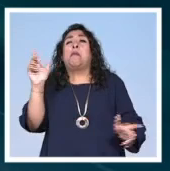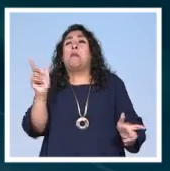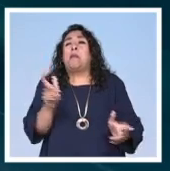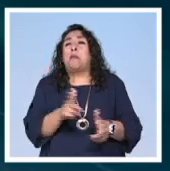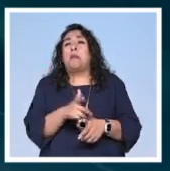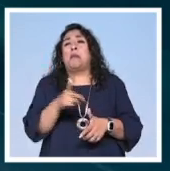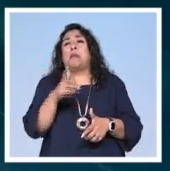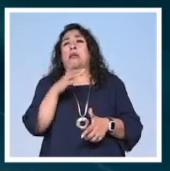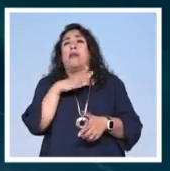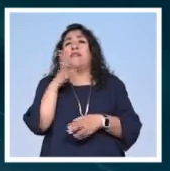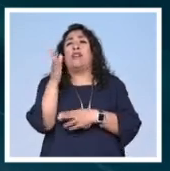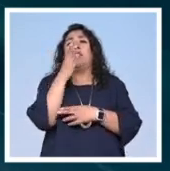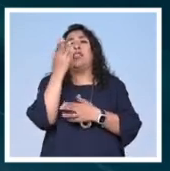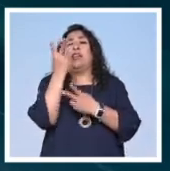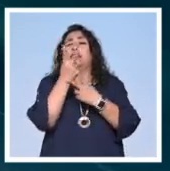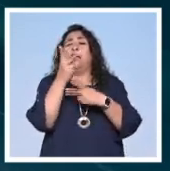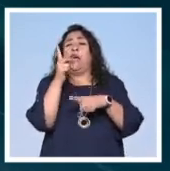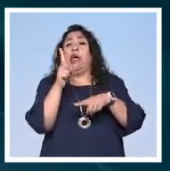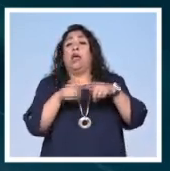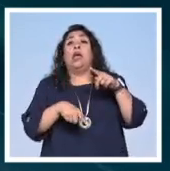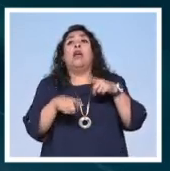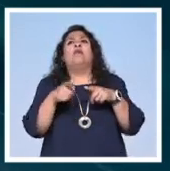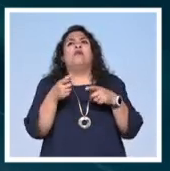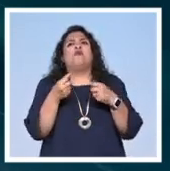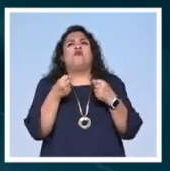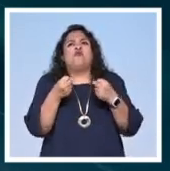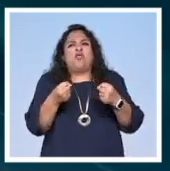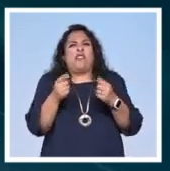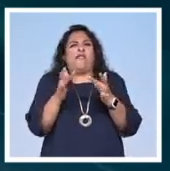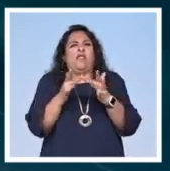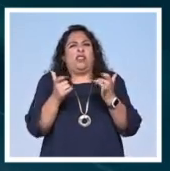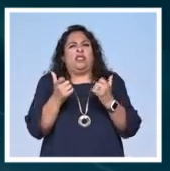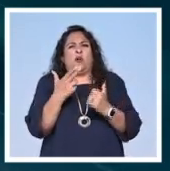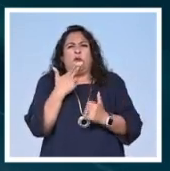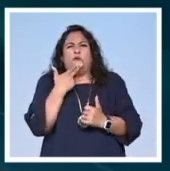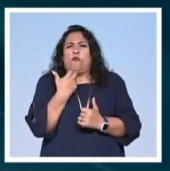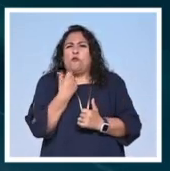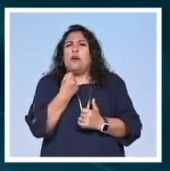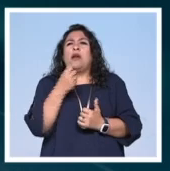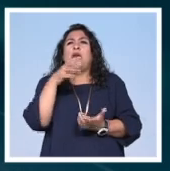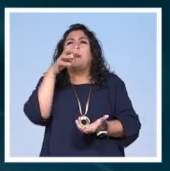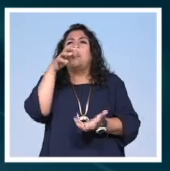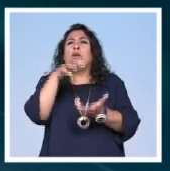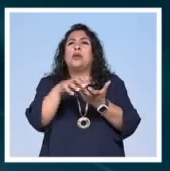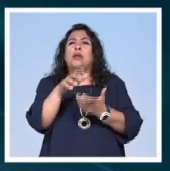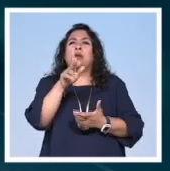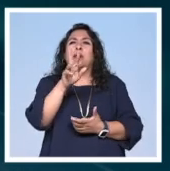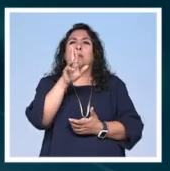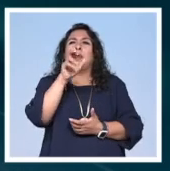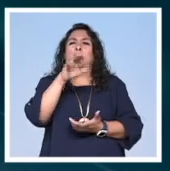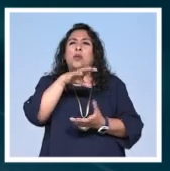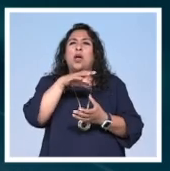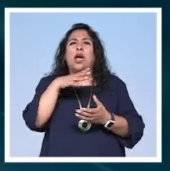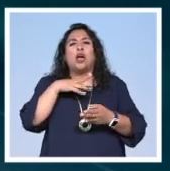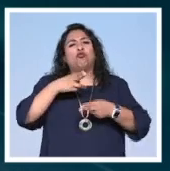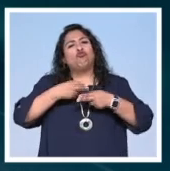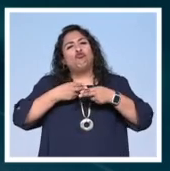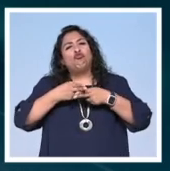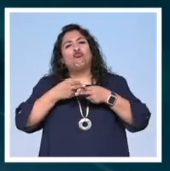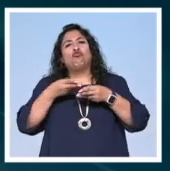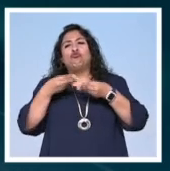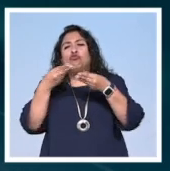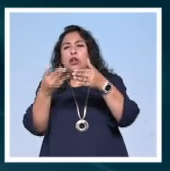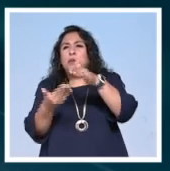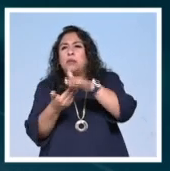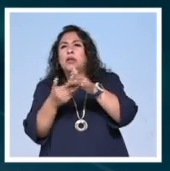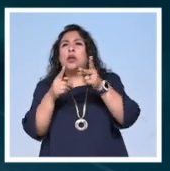su bandera con estrellas y se volvió extremadamente francesa como la hamburguesa Premium con cubiertos y servicio de mesa o